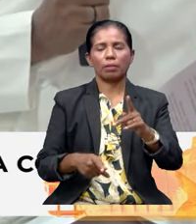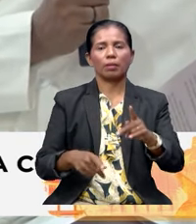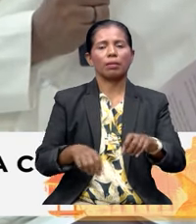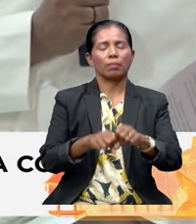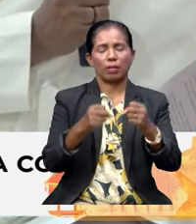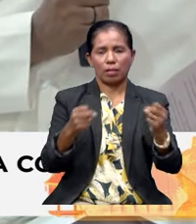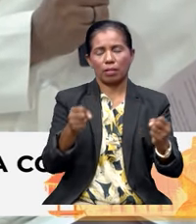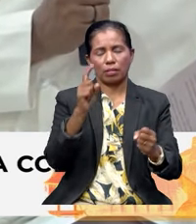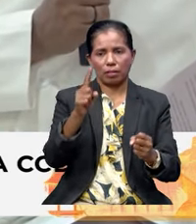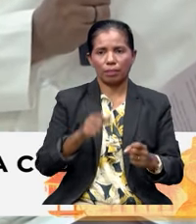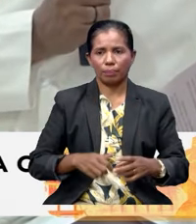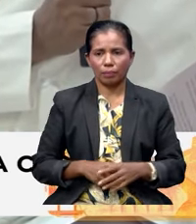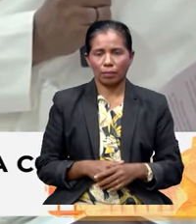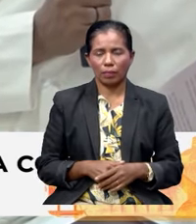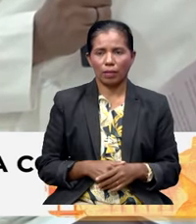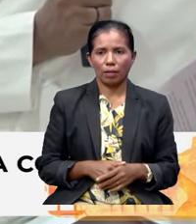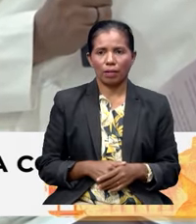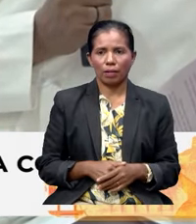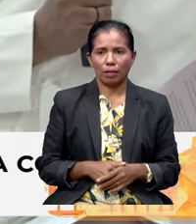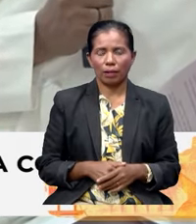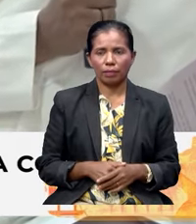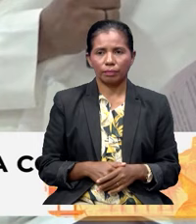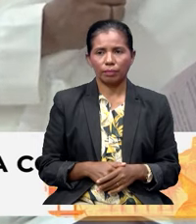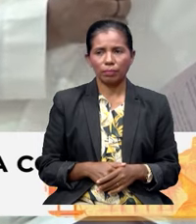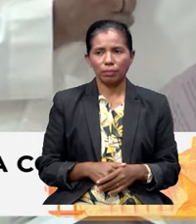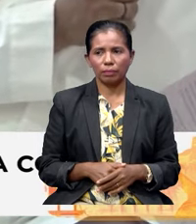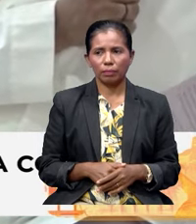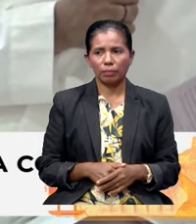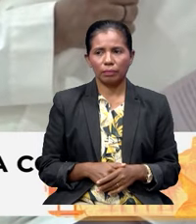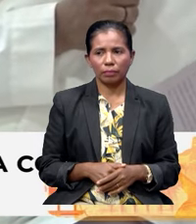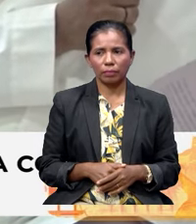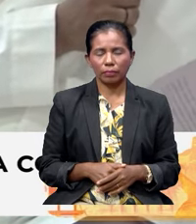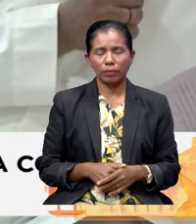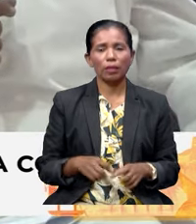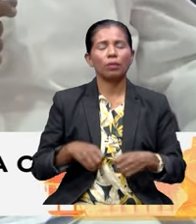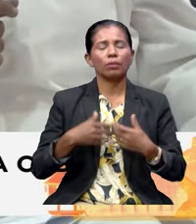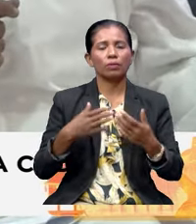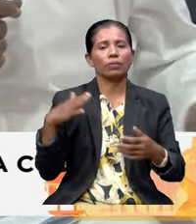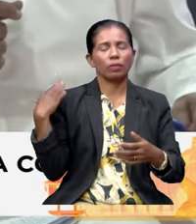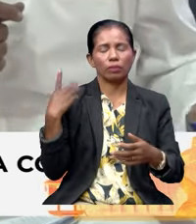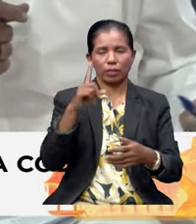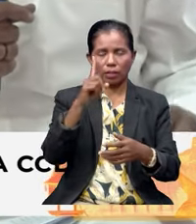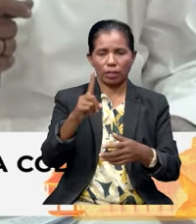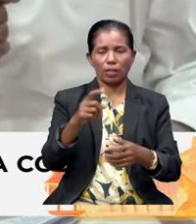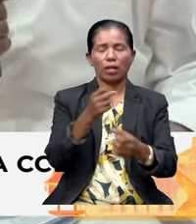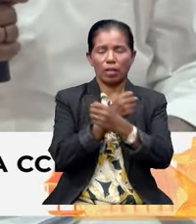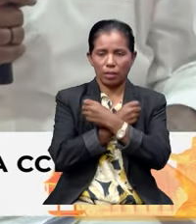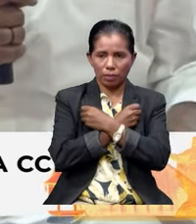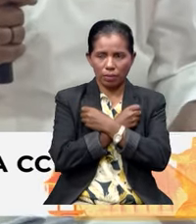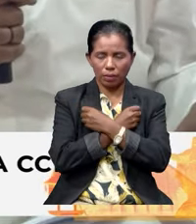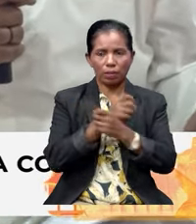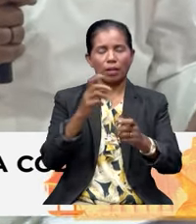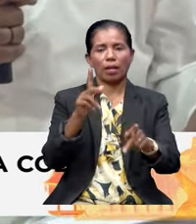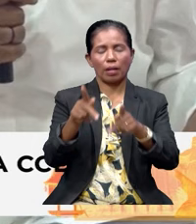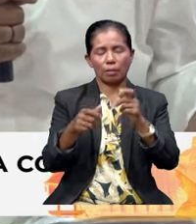Ida. Es dependiente. No es libre. Fue inside en Abe Hadomi,